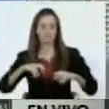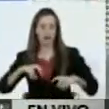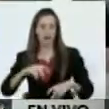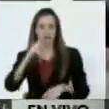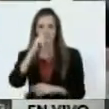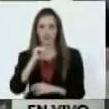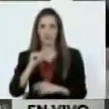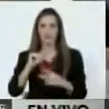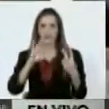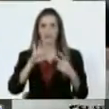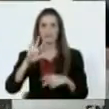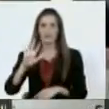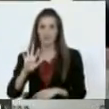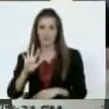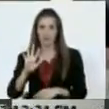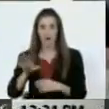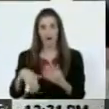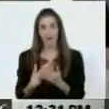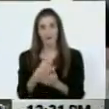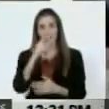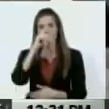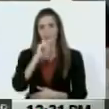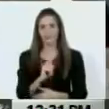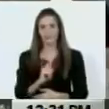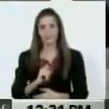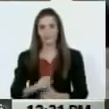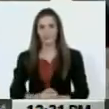año 75 al año